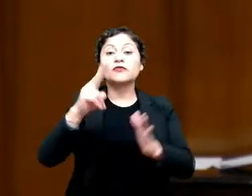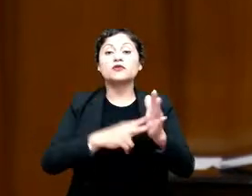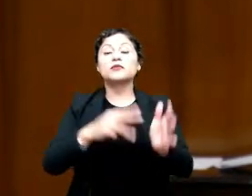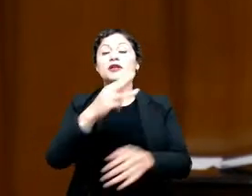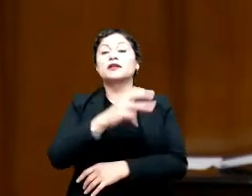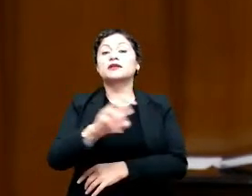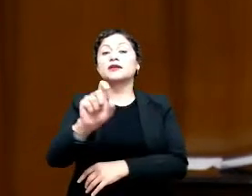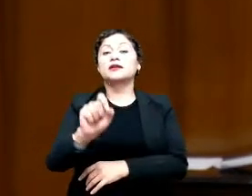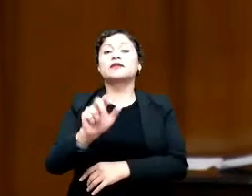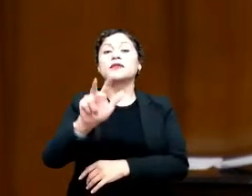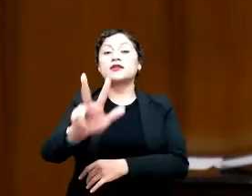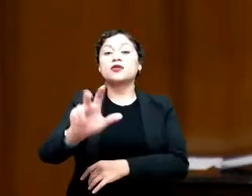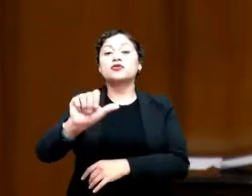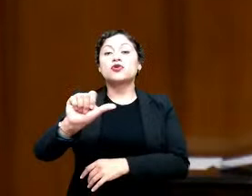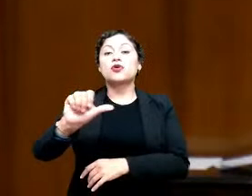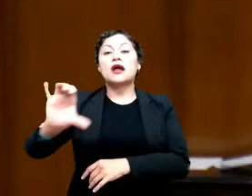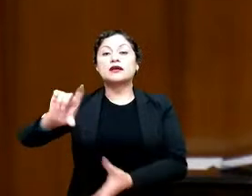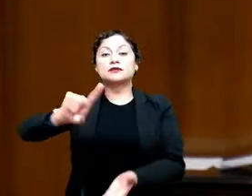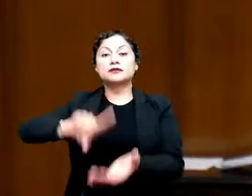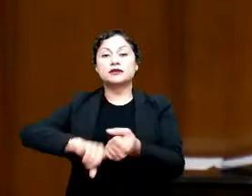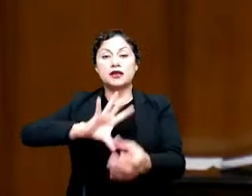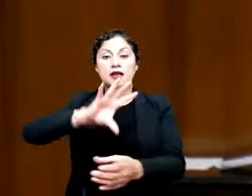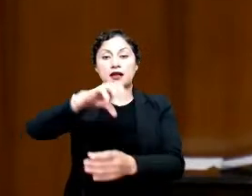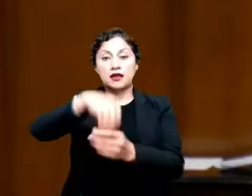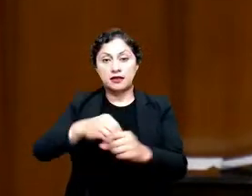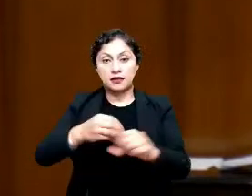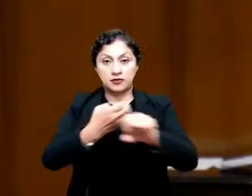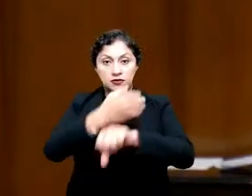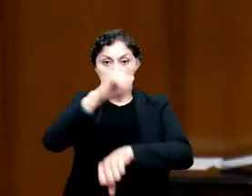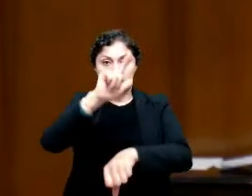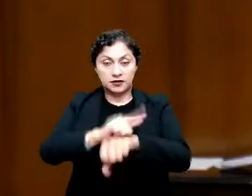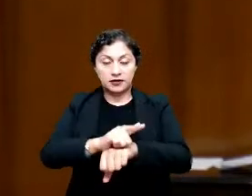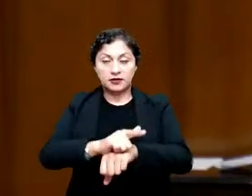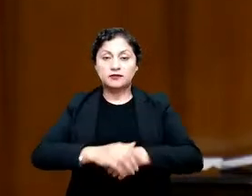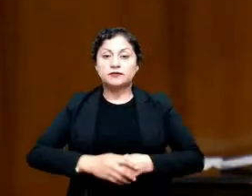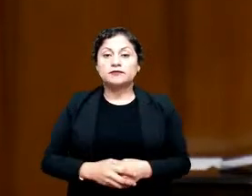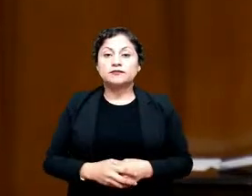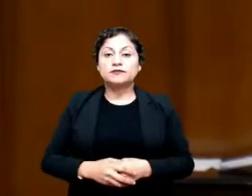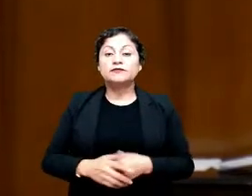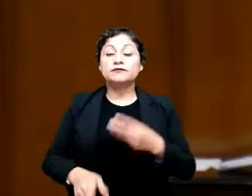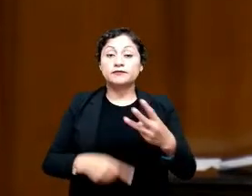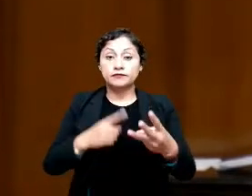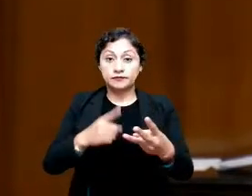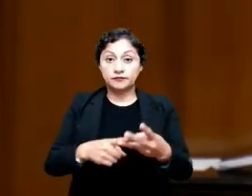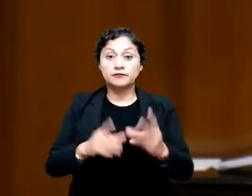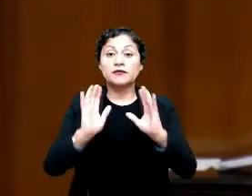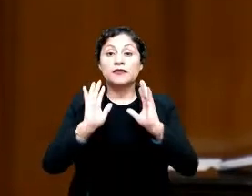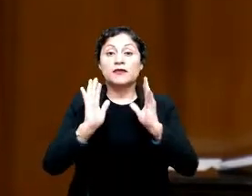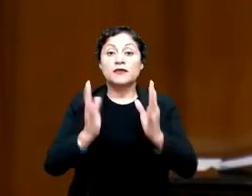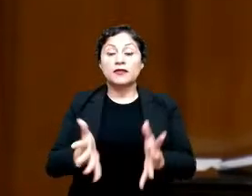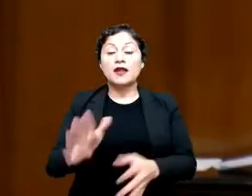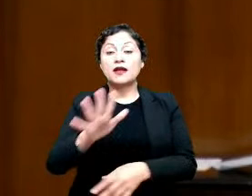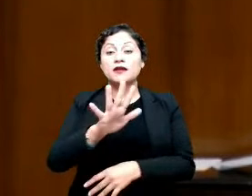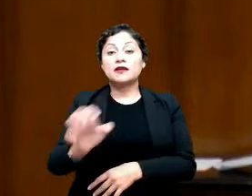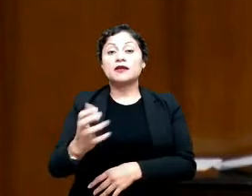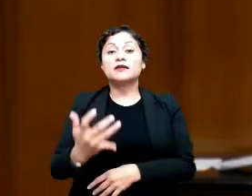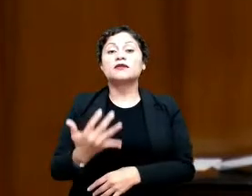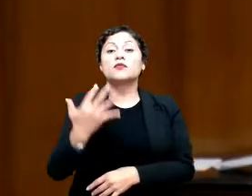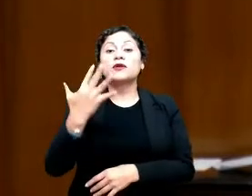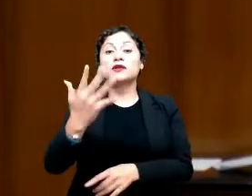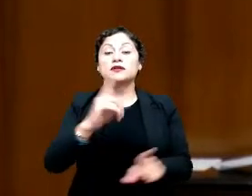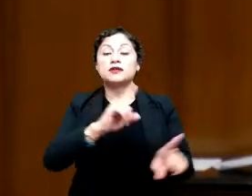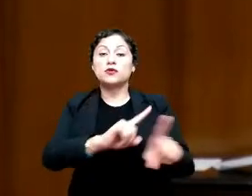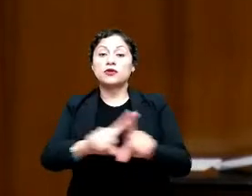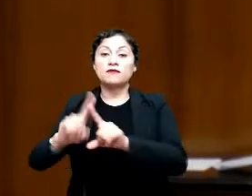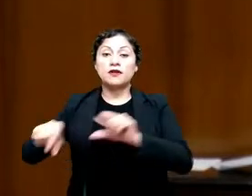de la sociedad civil que integran el padrón estatal actualmente. Se han realizado 555 acciones de